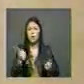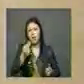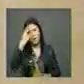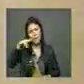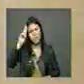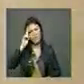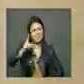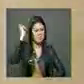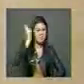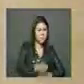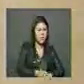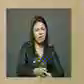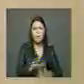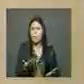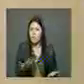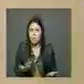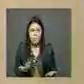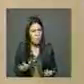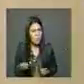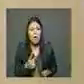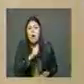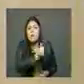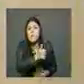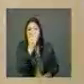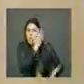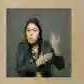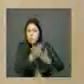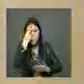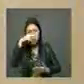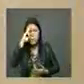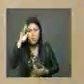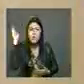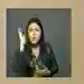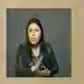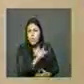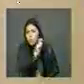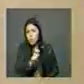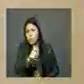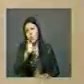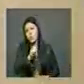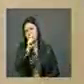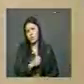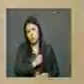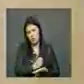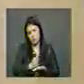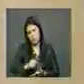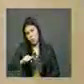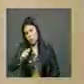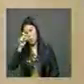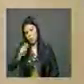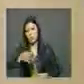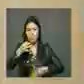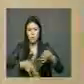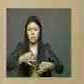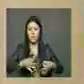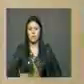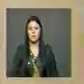interpretaciones de tal naturaleza a autoridades, a notarios y a jueces.